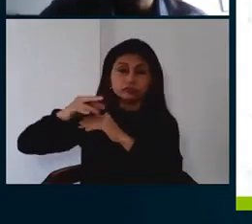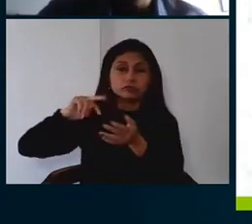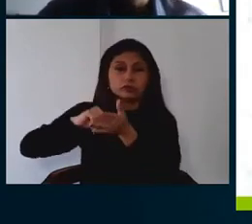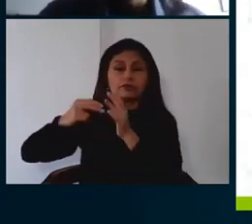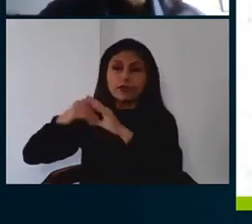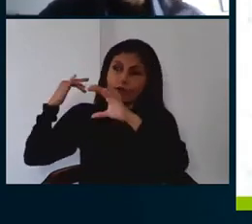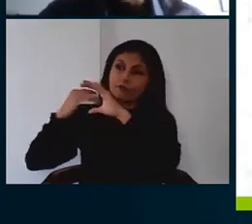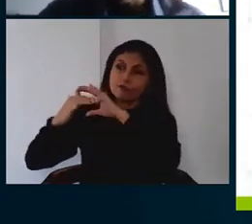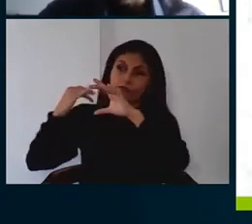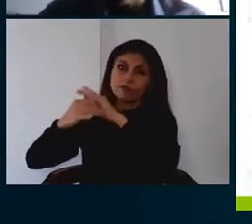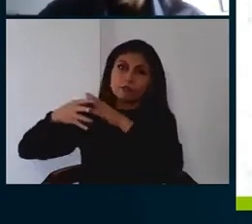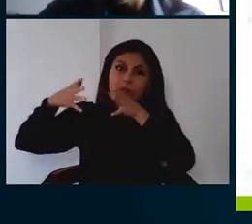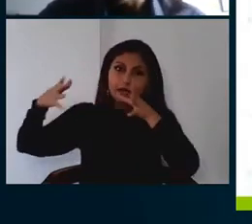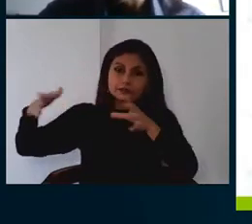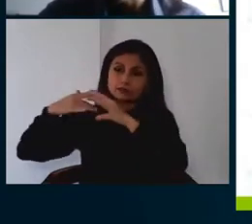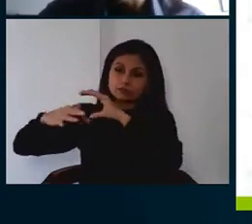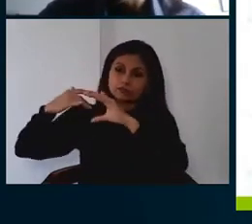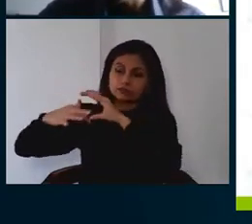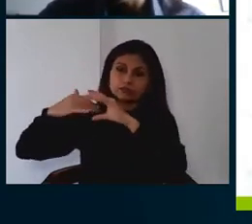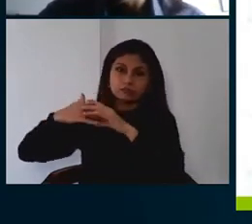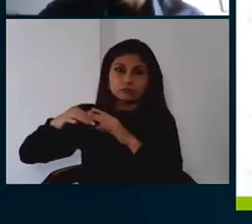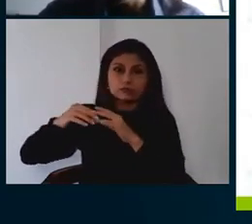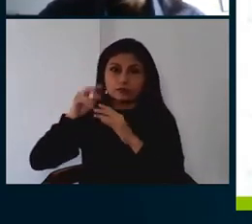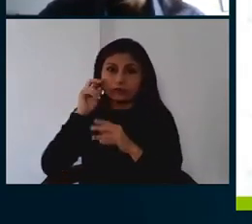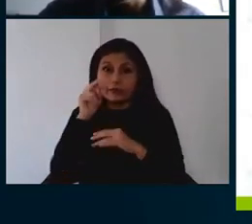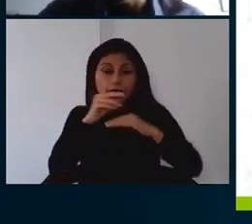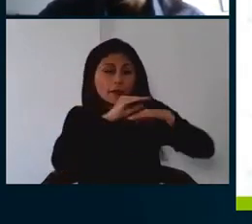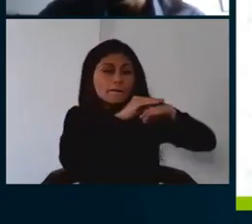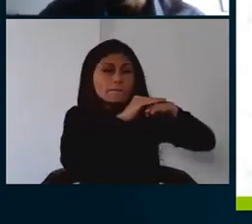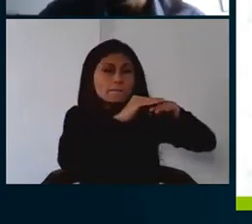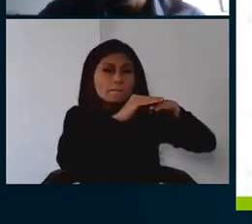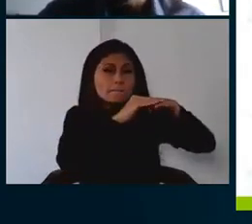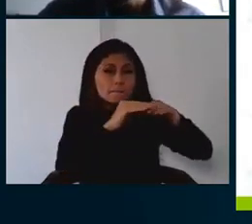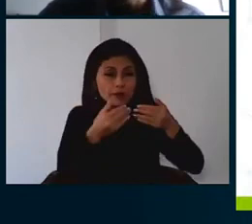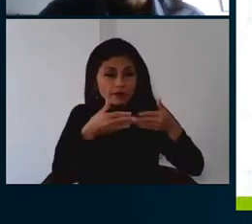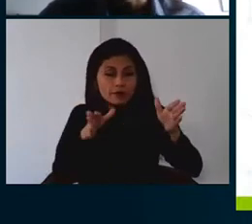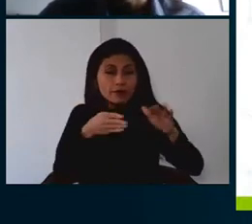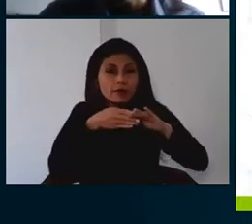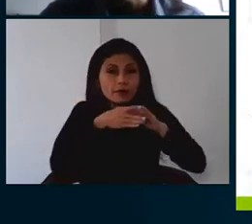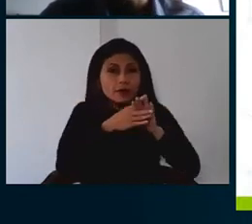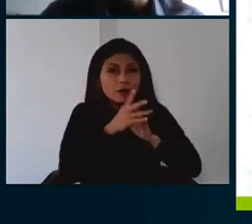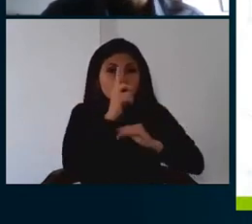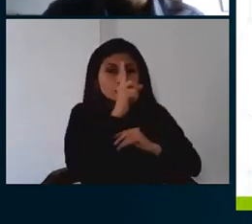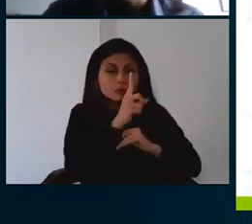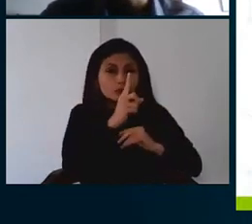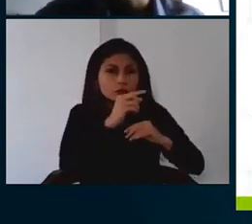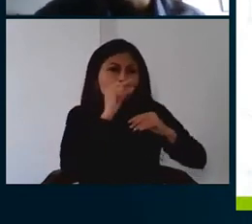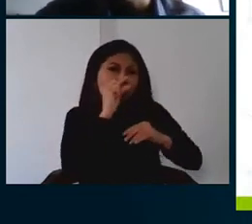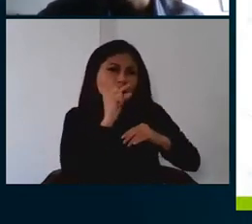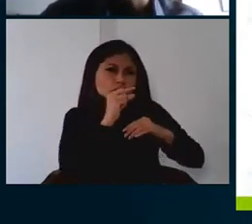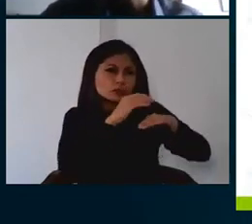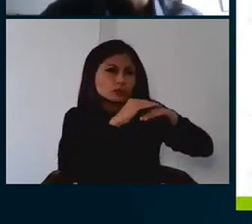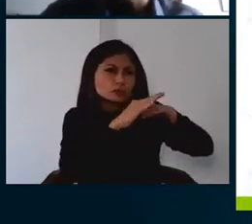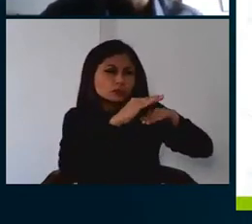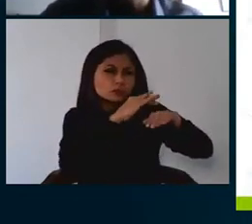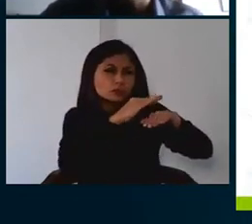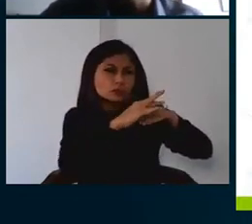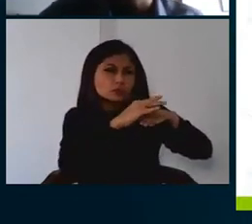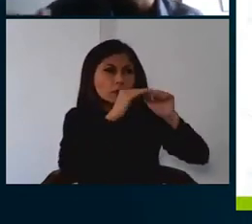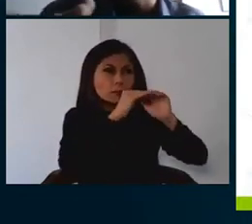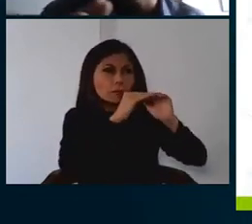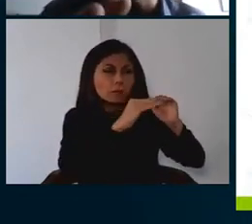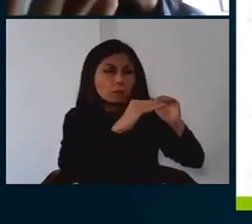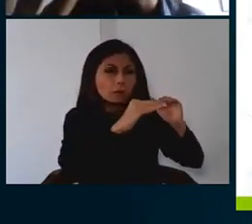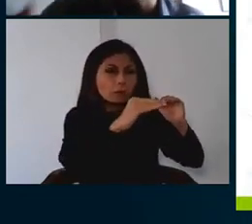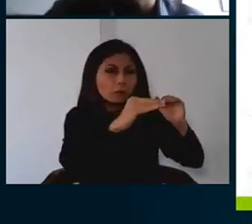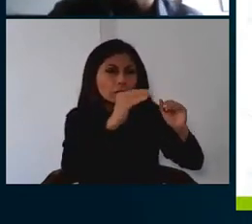flujo, mientras que aquí por encimita se puede percibir que por el primer canal el flujo es menor, el flujo es un poquito más estable,